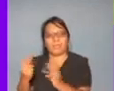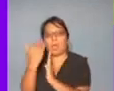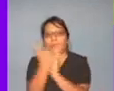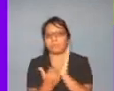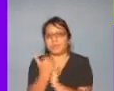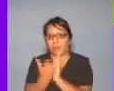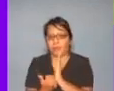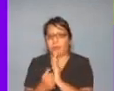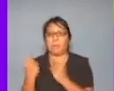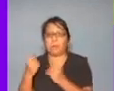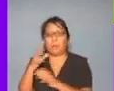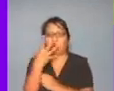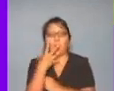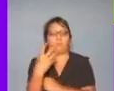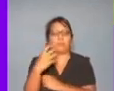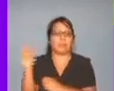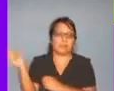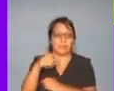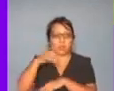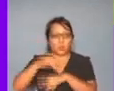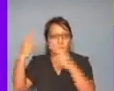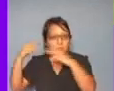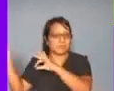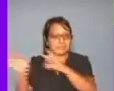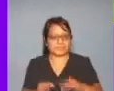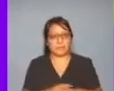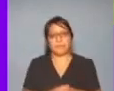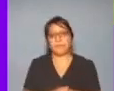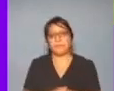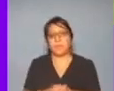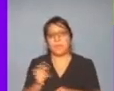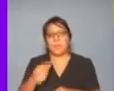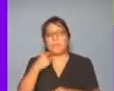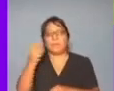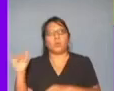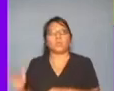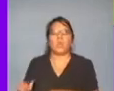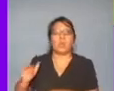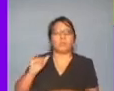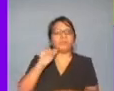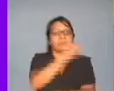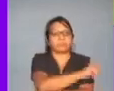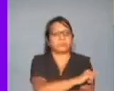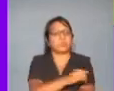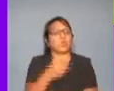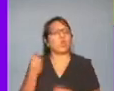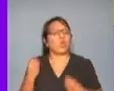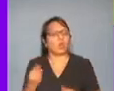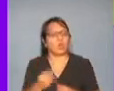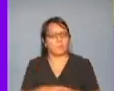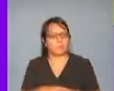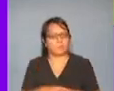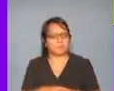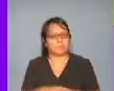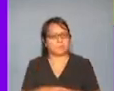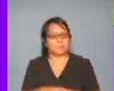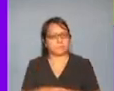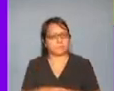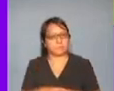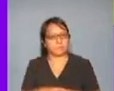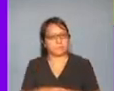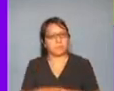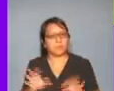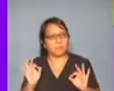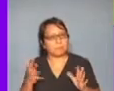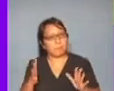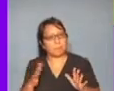privado para atraer al turista. En cuanto a los vuelos, porque esto también marca el termómetro, ¿no?, de la demanda. Ustedes han visto que han sido ocupados